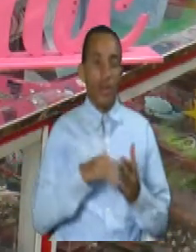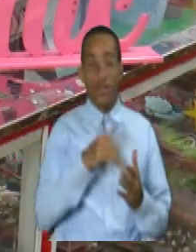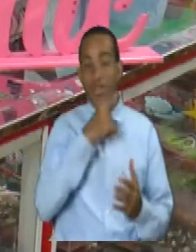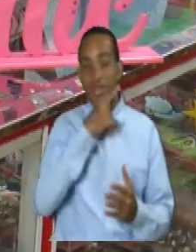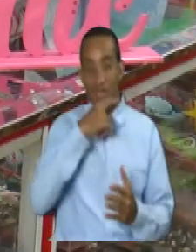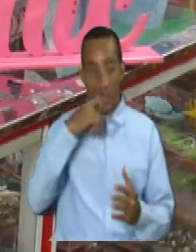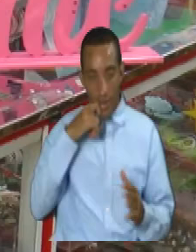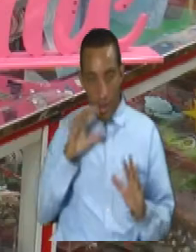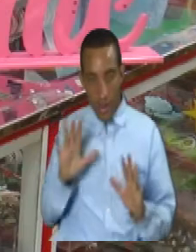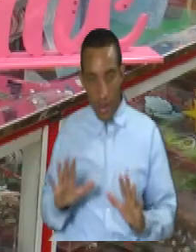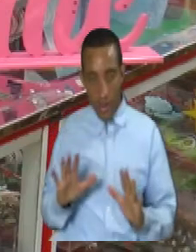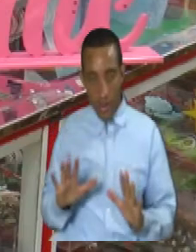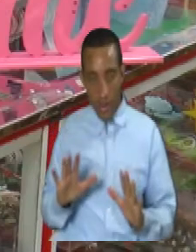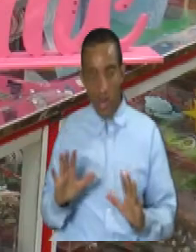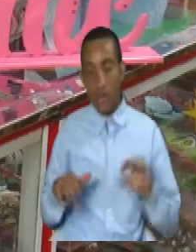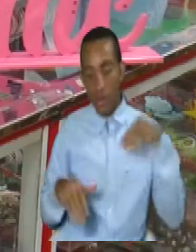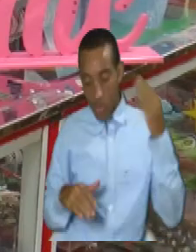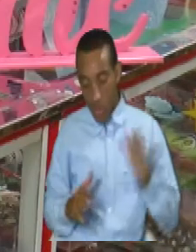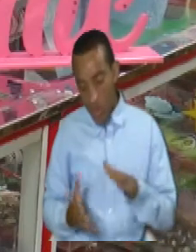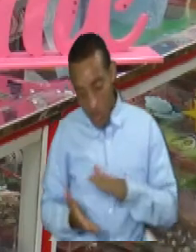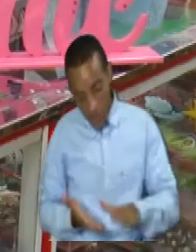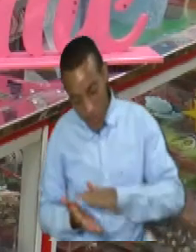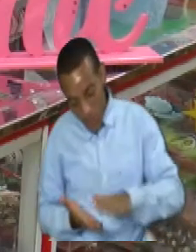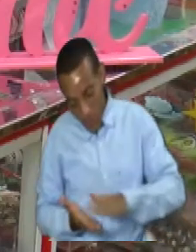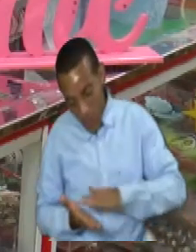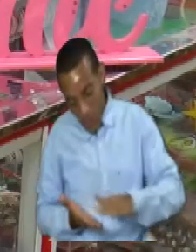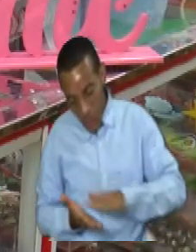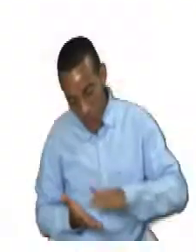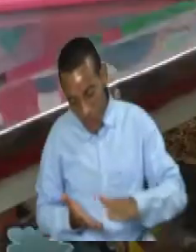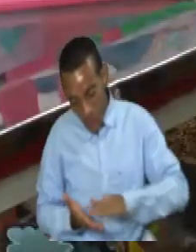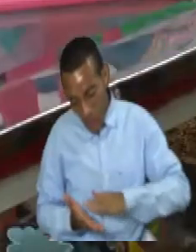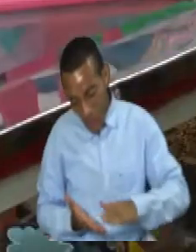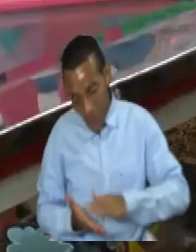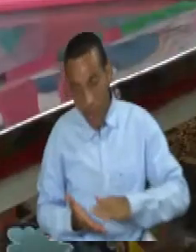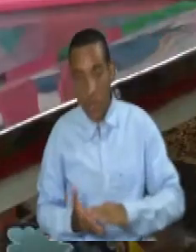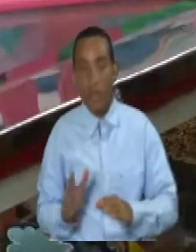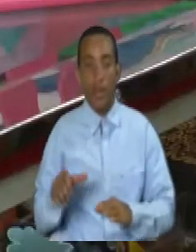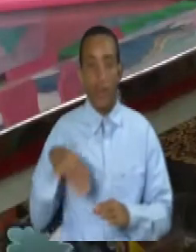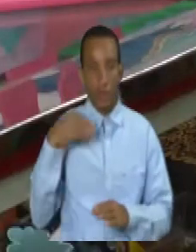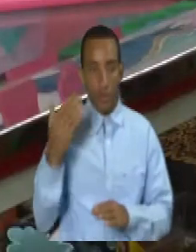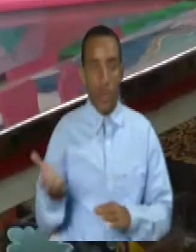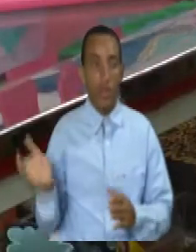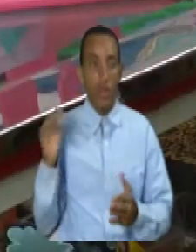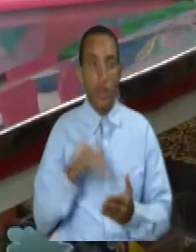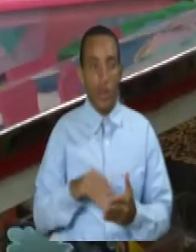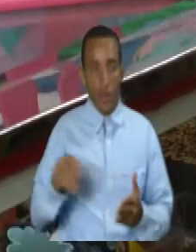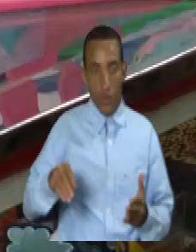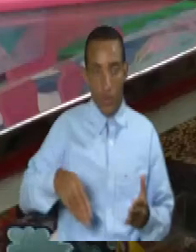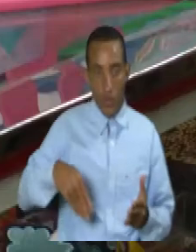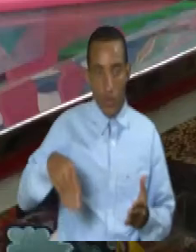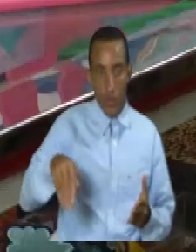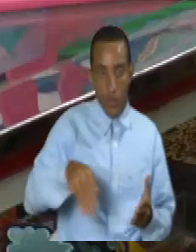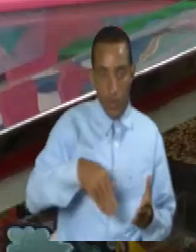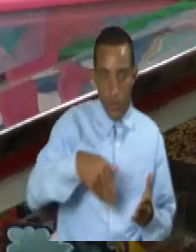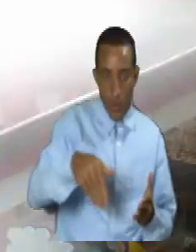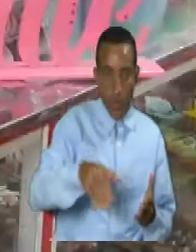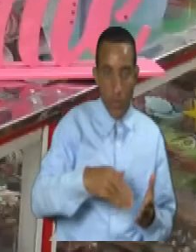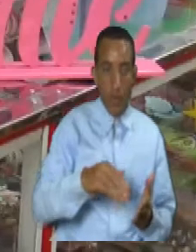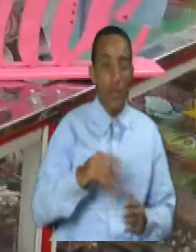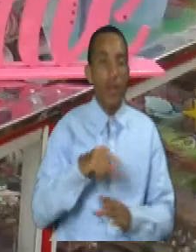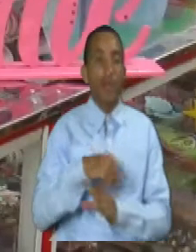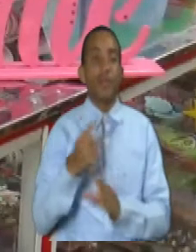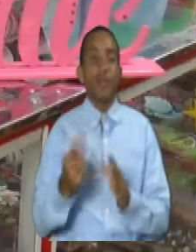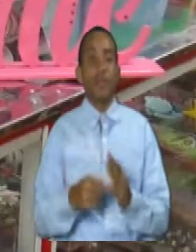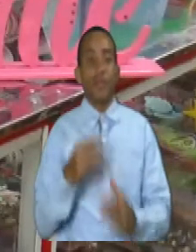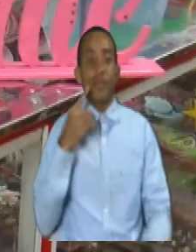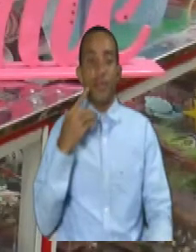y otra vez lijamos y volvemos a pintar, y prácticamente así quedaría el proyecto que terminado. Después